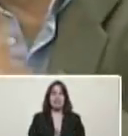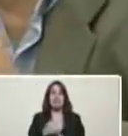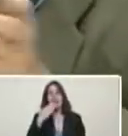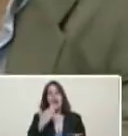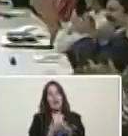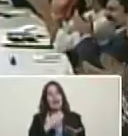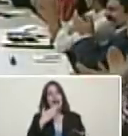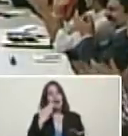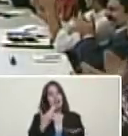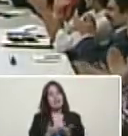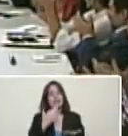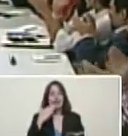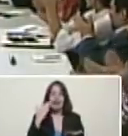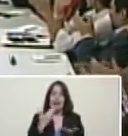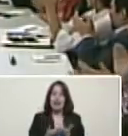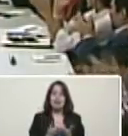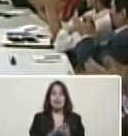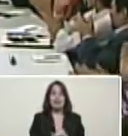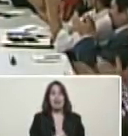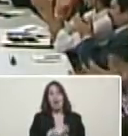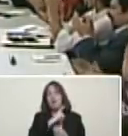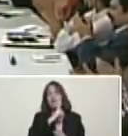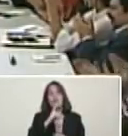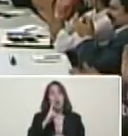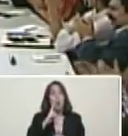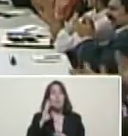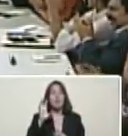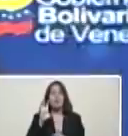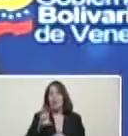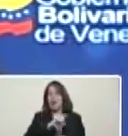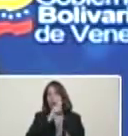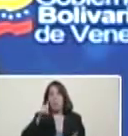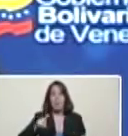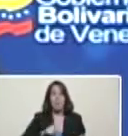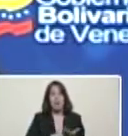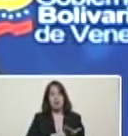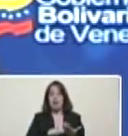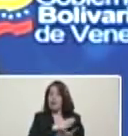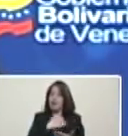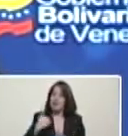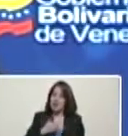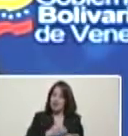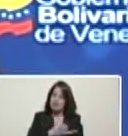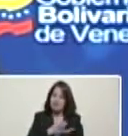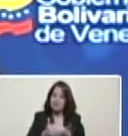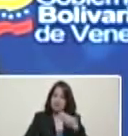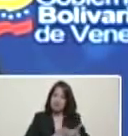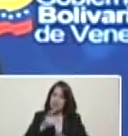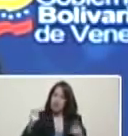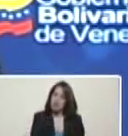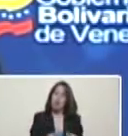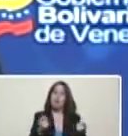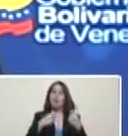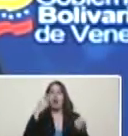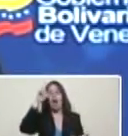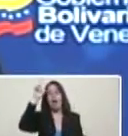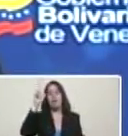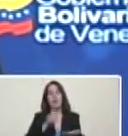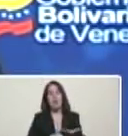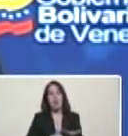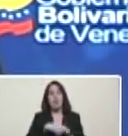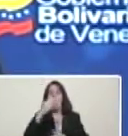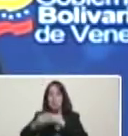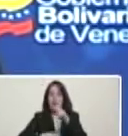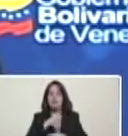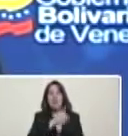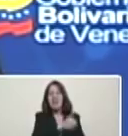Gracias. Gracias a nombre de un país entero que quiere echar adelante, que quiere prosperar. Aprobado. Vamos a crear en